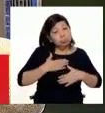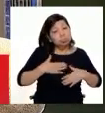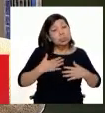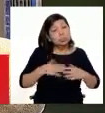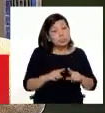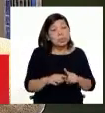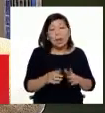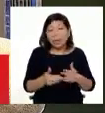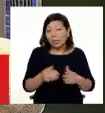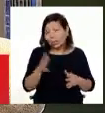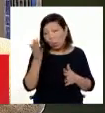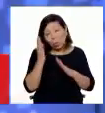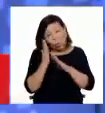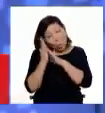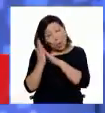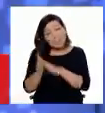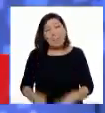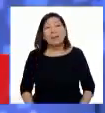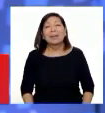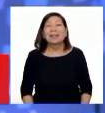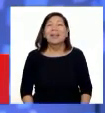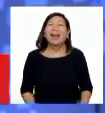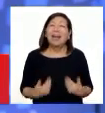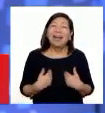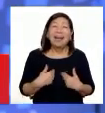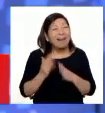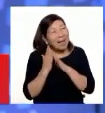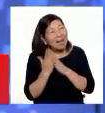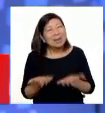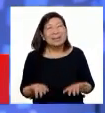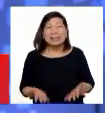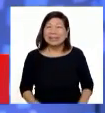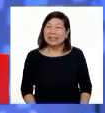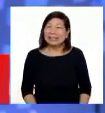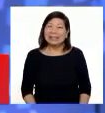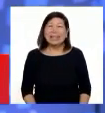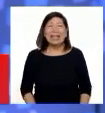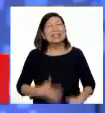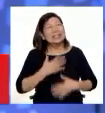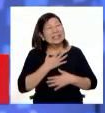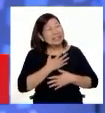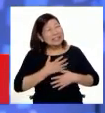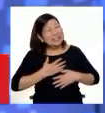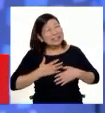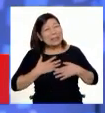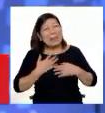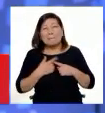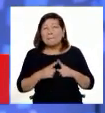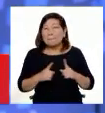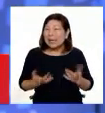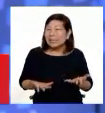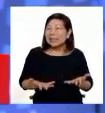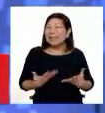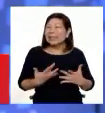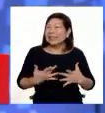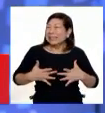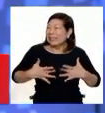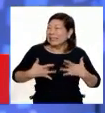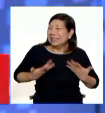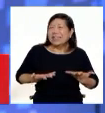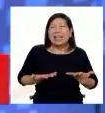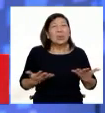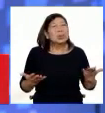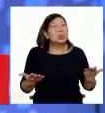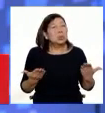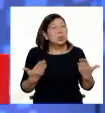cuerpo también antes de dormir. Así es, porque uno llega pues a la cama, a pesar de que se ha bañado, ¿no? Para refrescarse, igual el ambiente